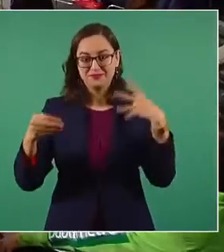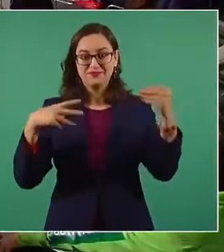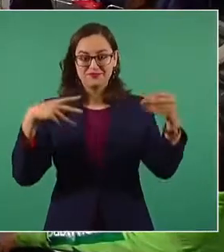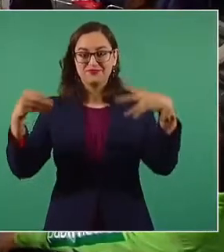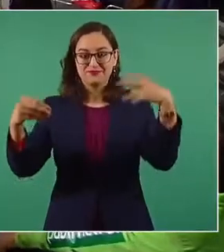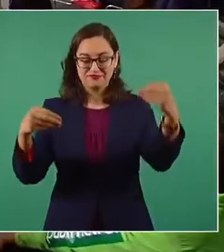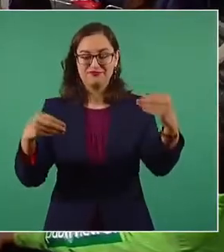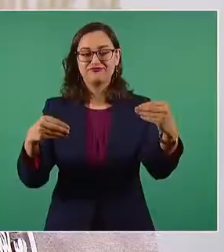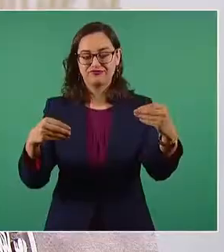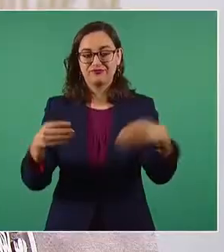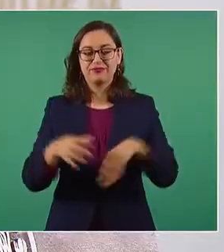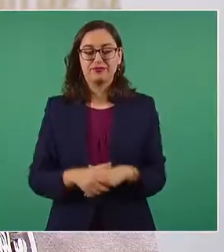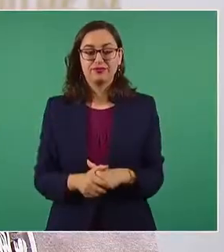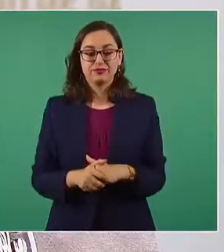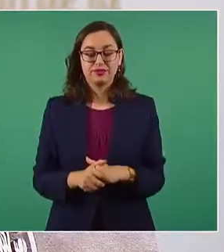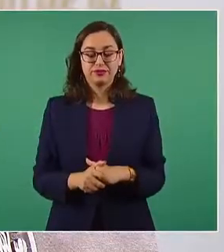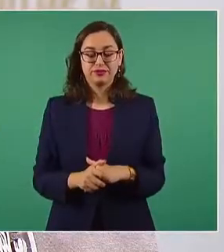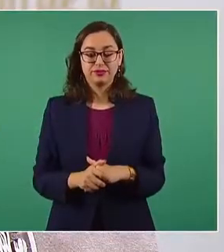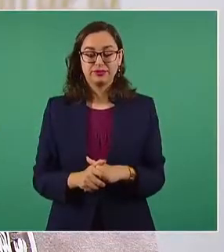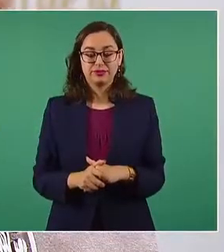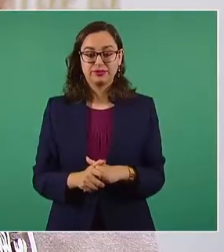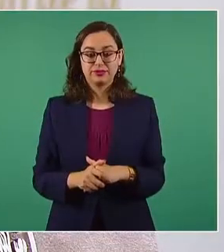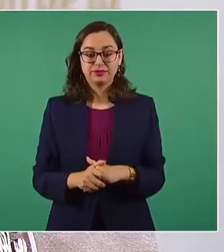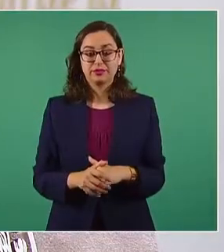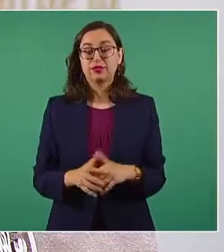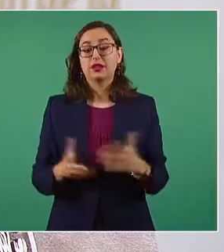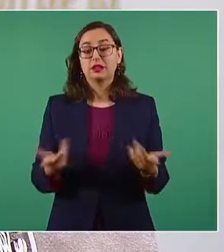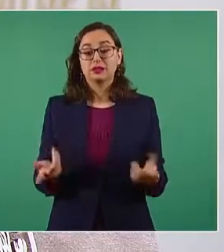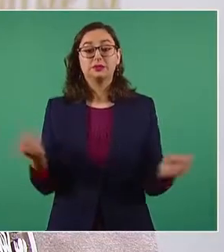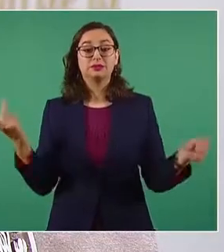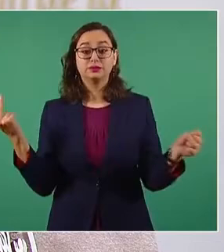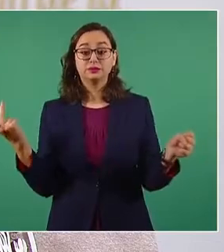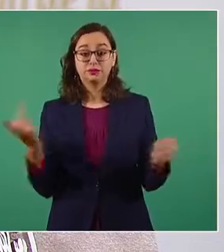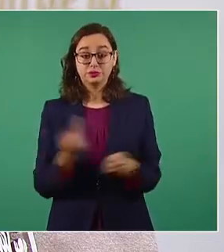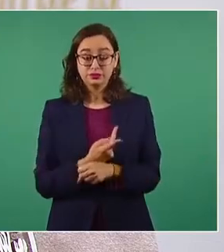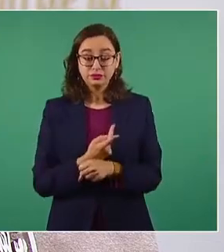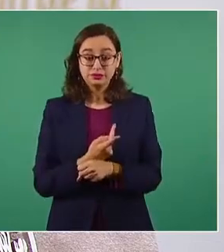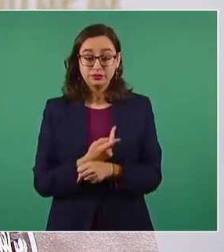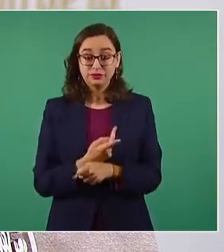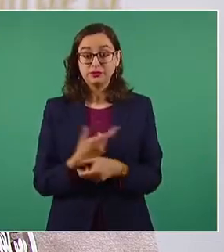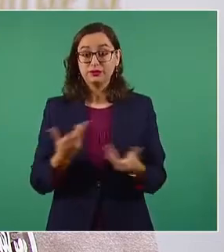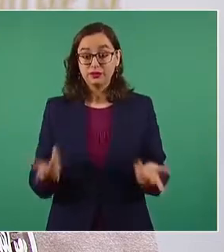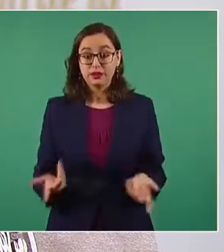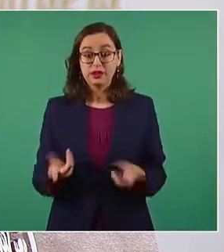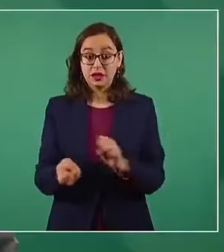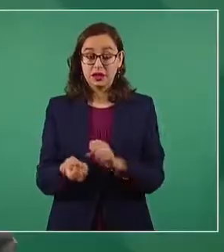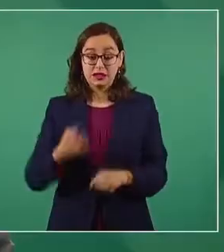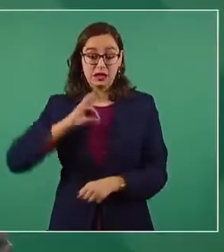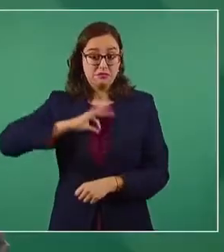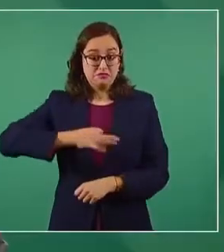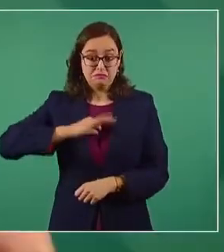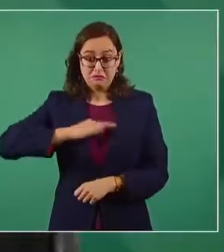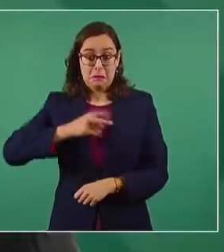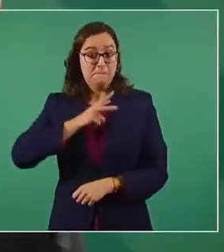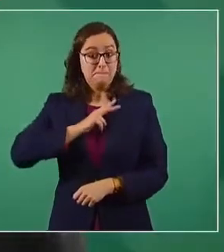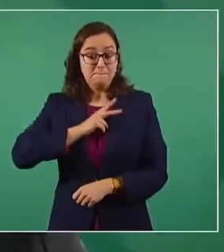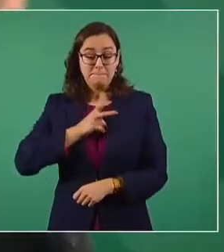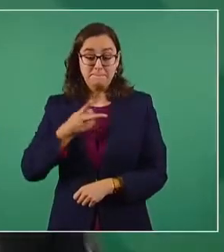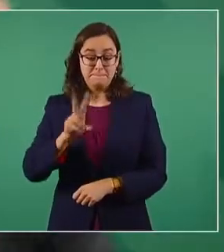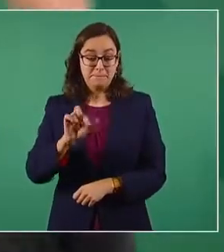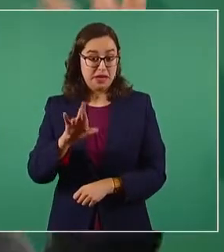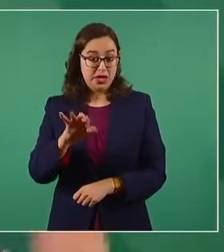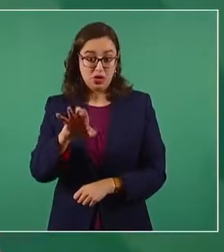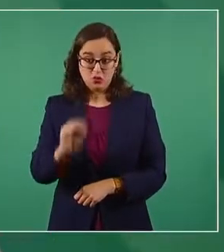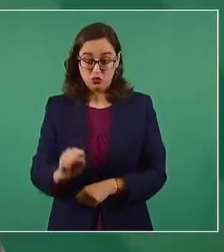las partículas infectantes. Las partículas líquidas por las que se transmiten los virus respiratorios, las